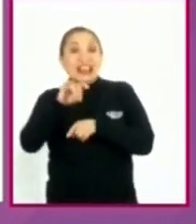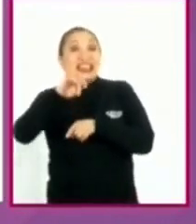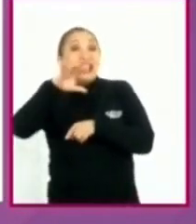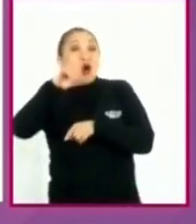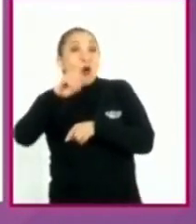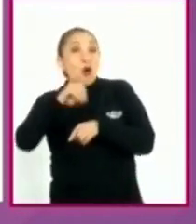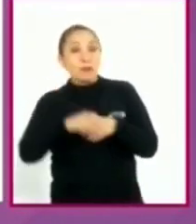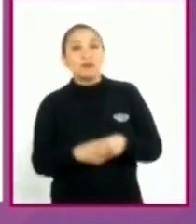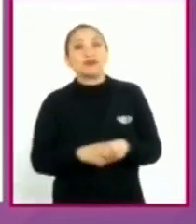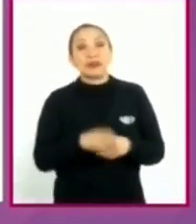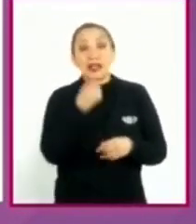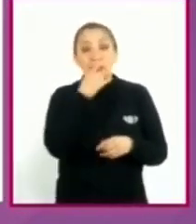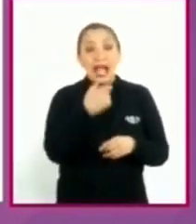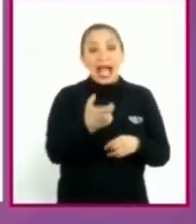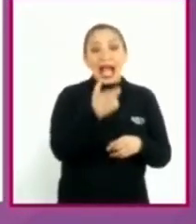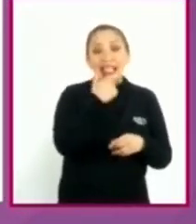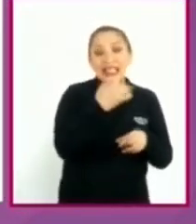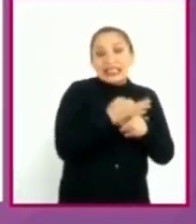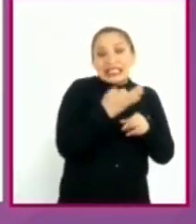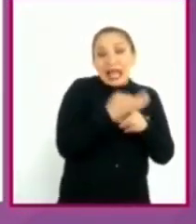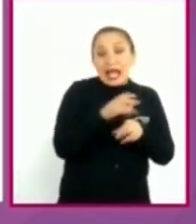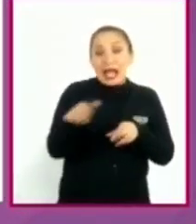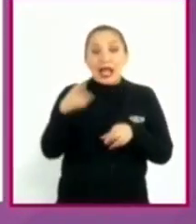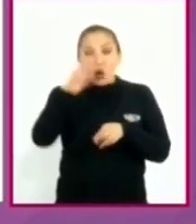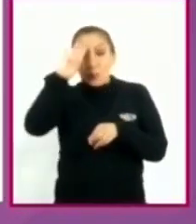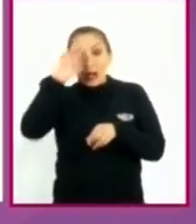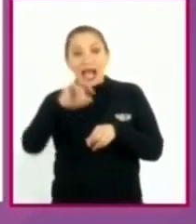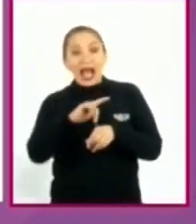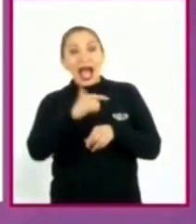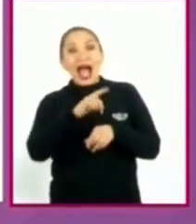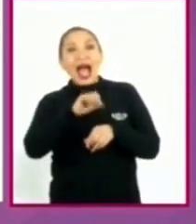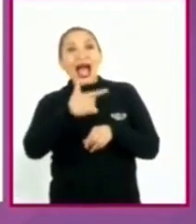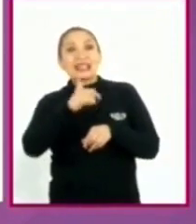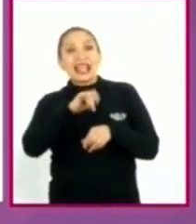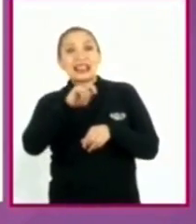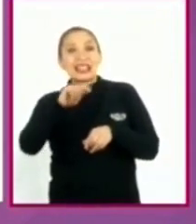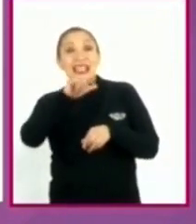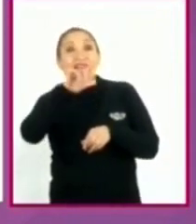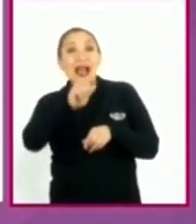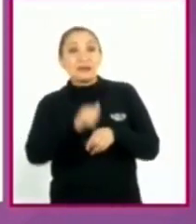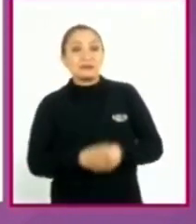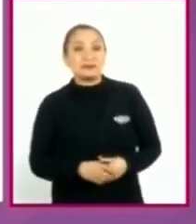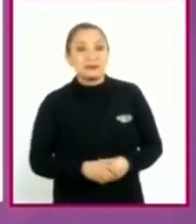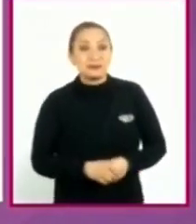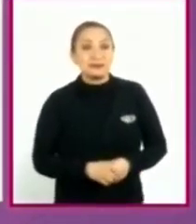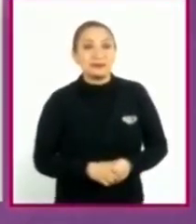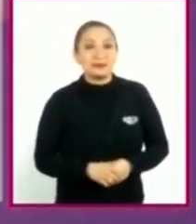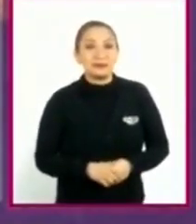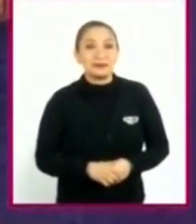zapatico. Decimos galletita y en Cuba dicen galletica.